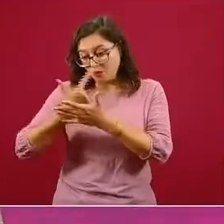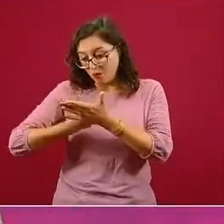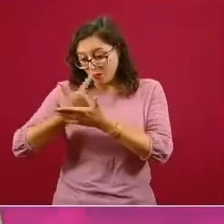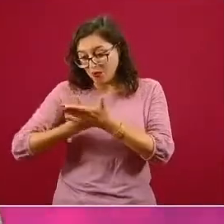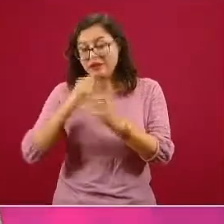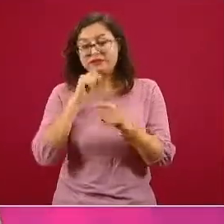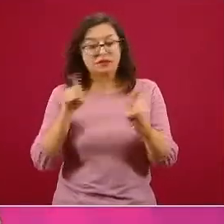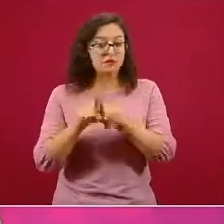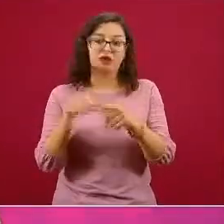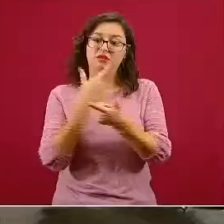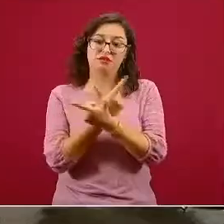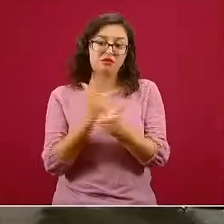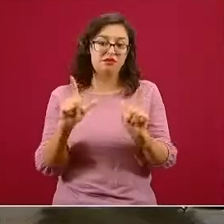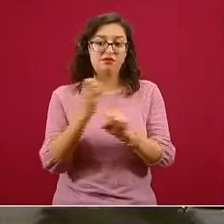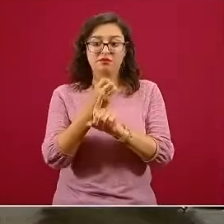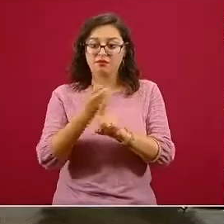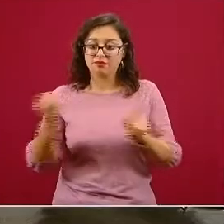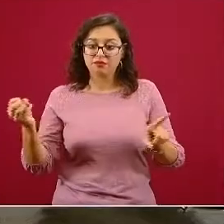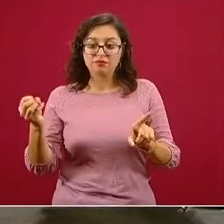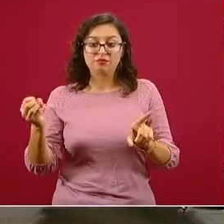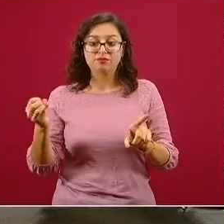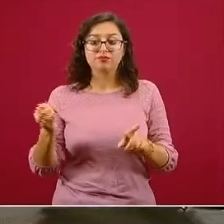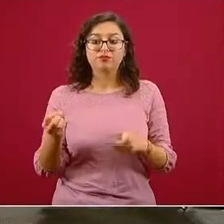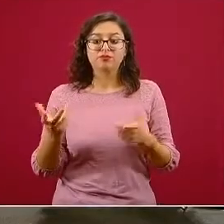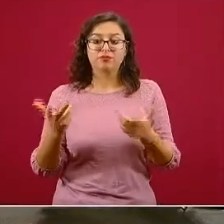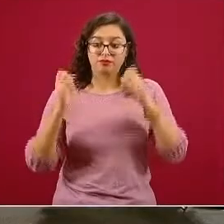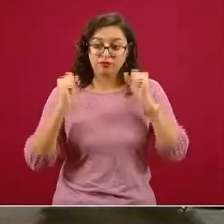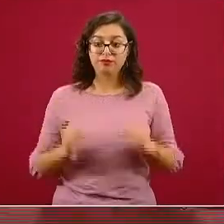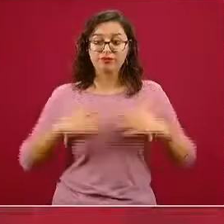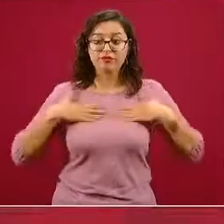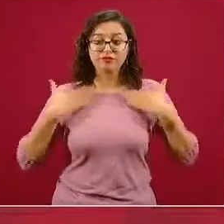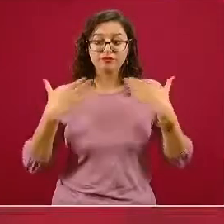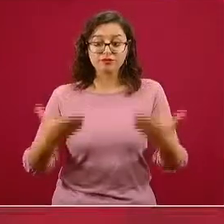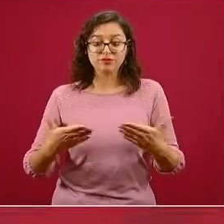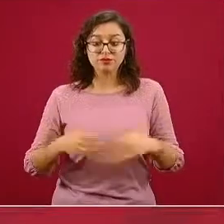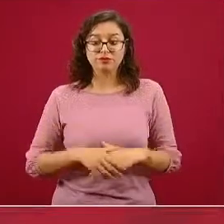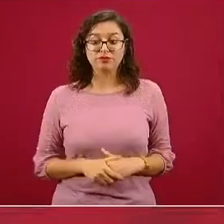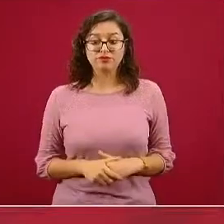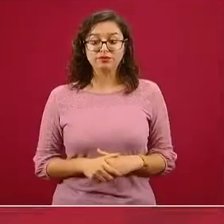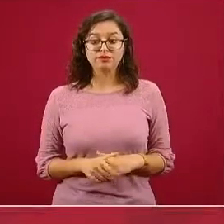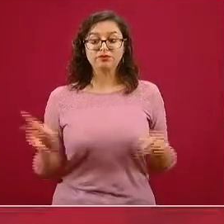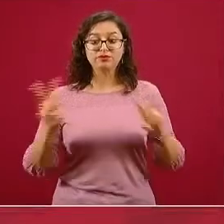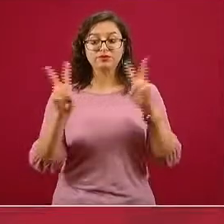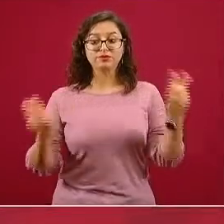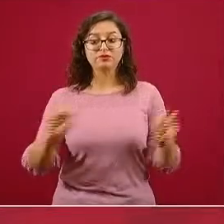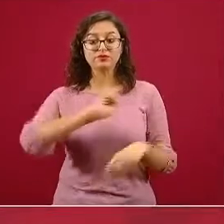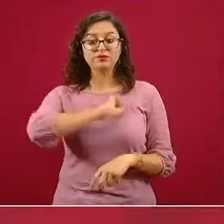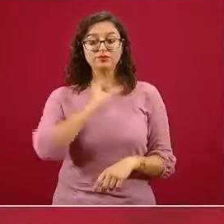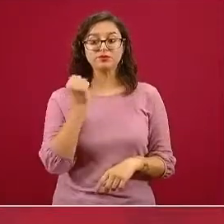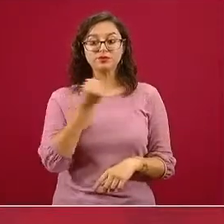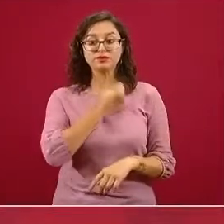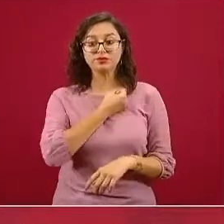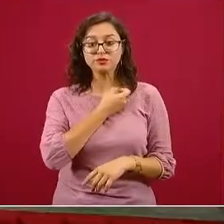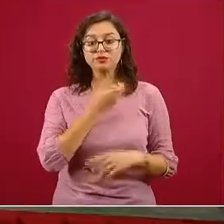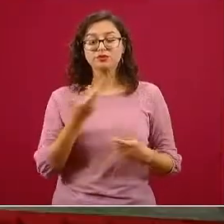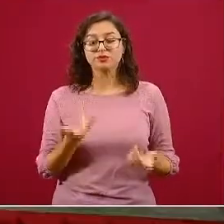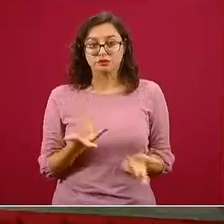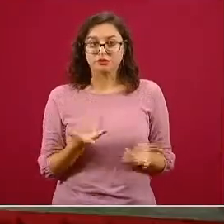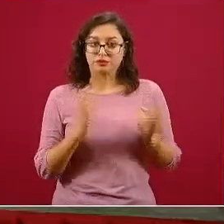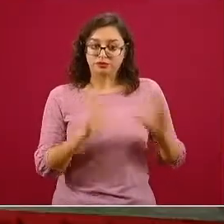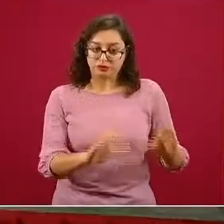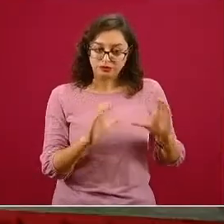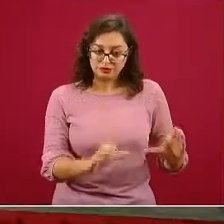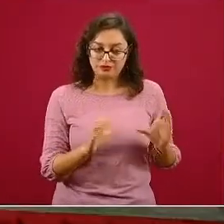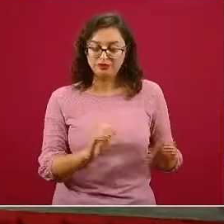una forma también libre, ordenada y con certidumbre. Por el lado de salud, interesa la seguridad